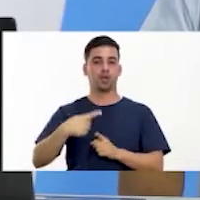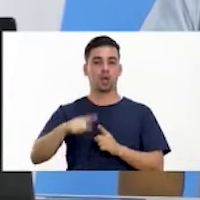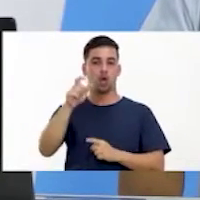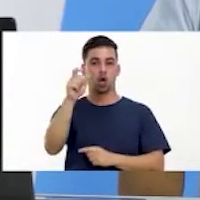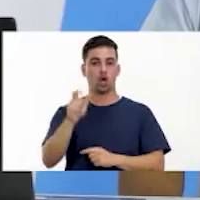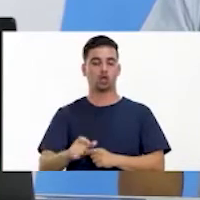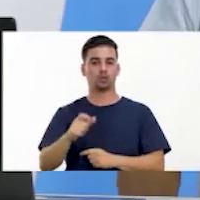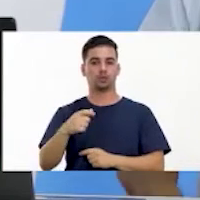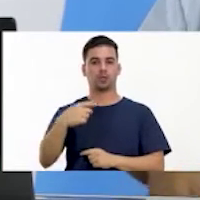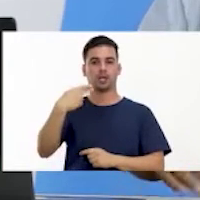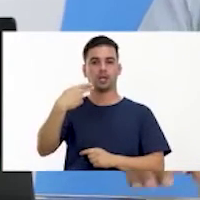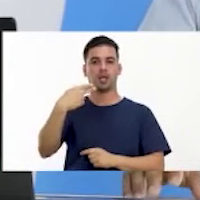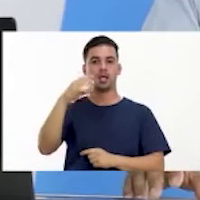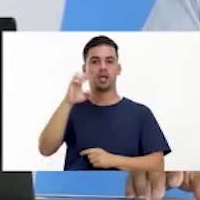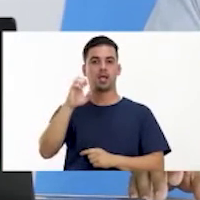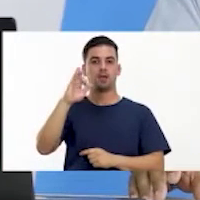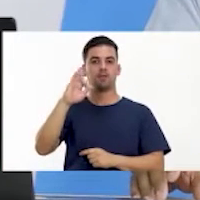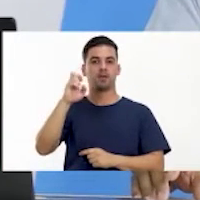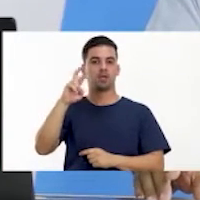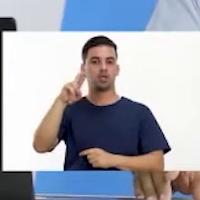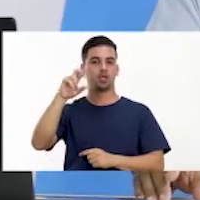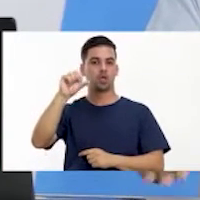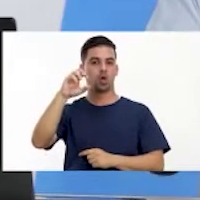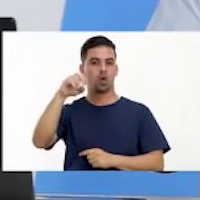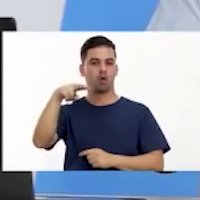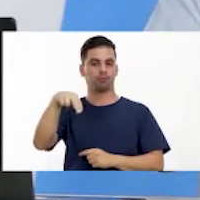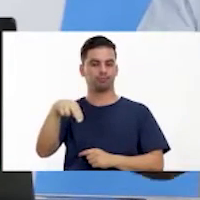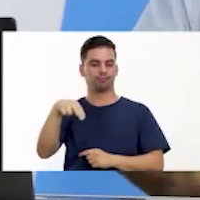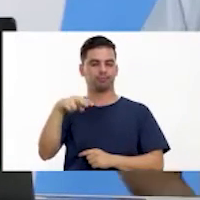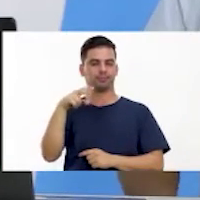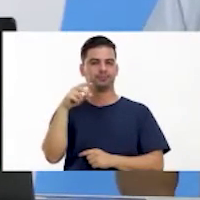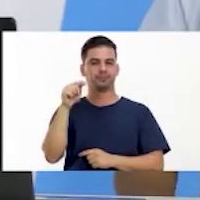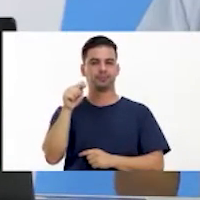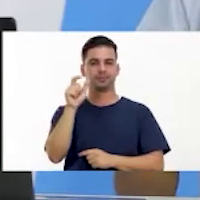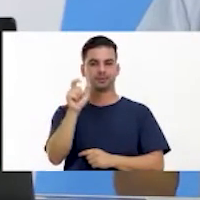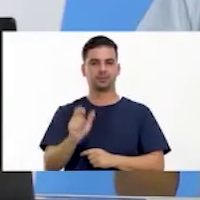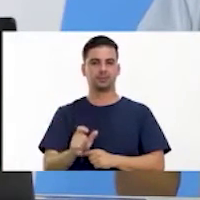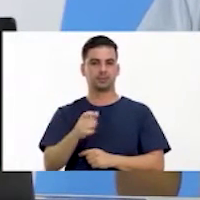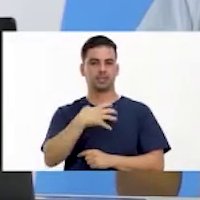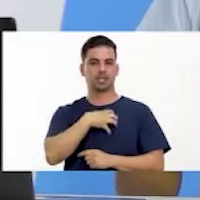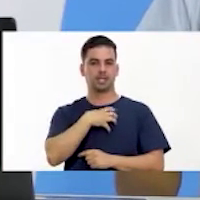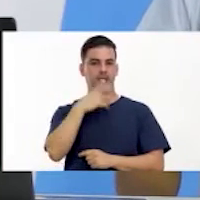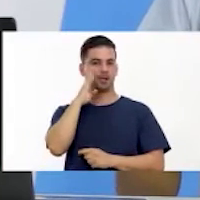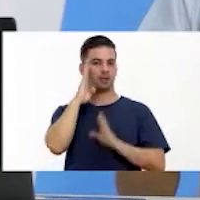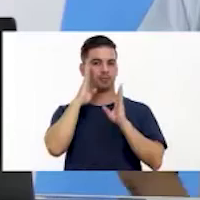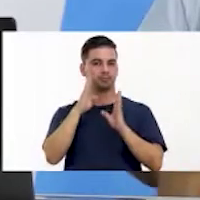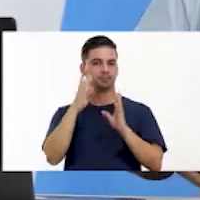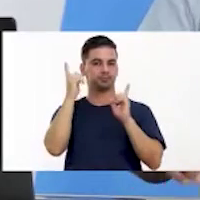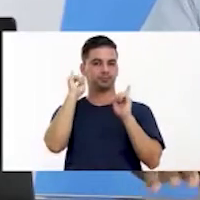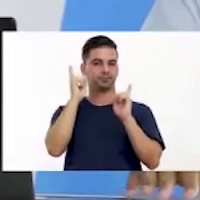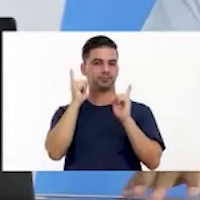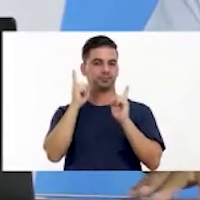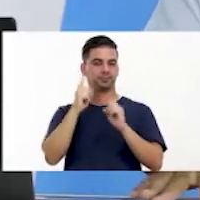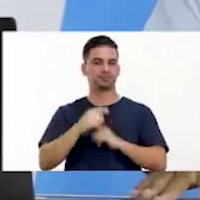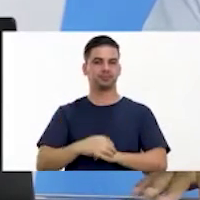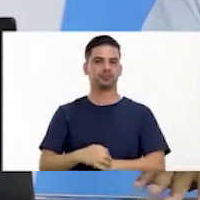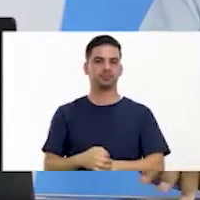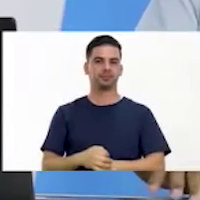era el embajador de Cuba y que realmente manejaba los hilos políticos del país.